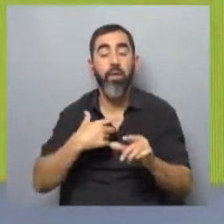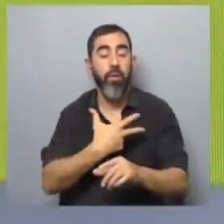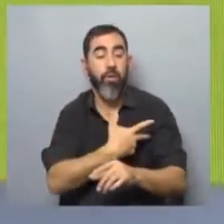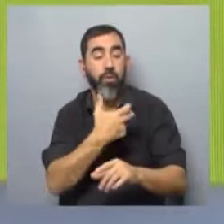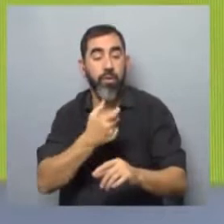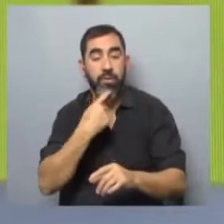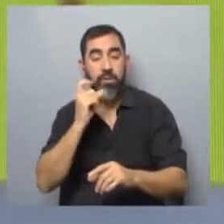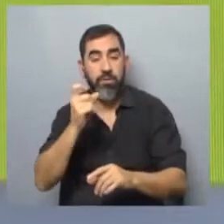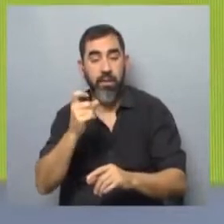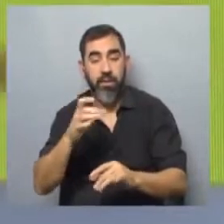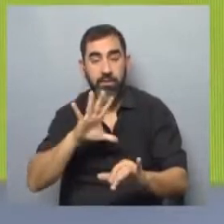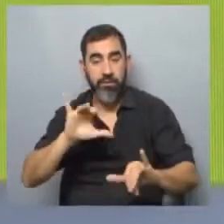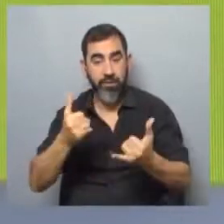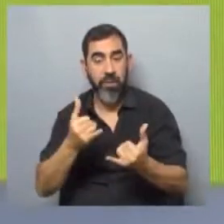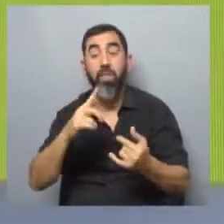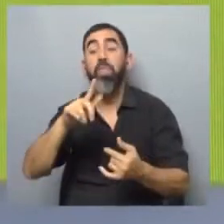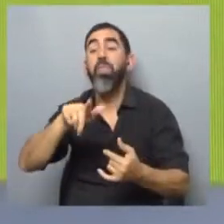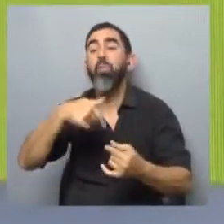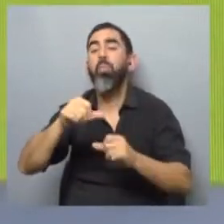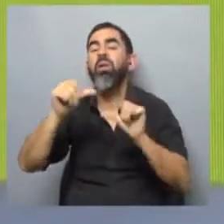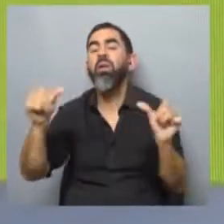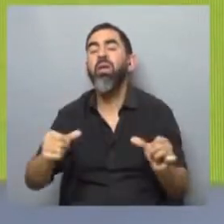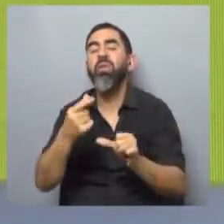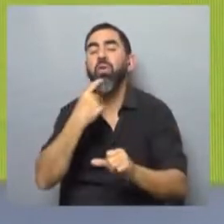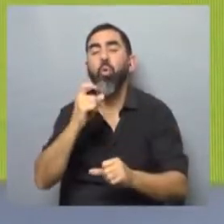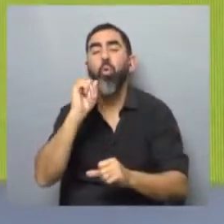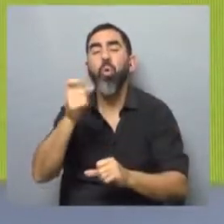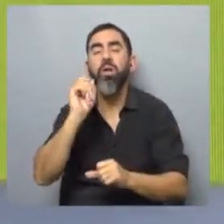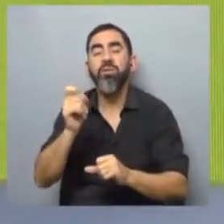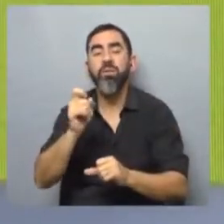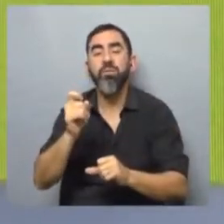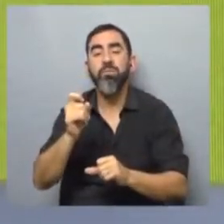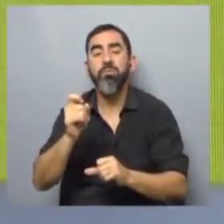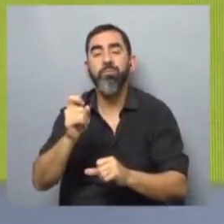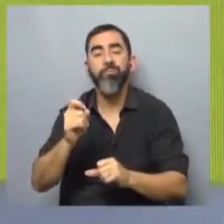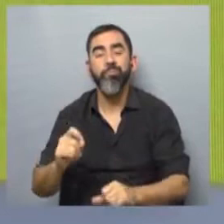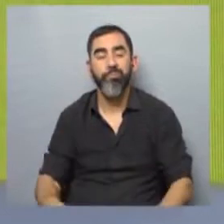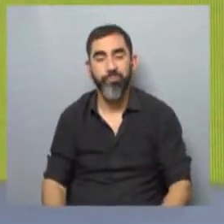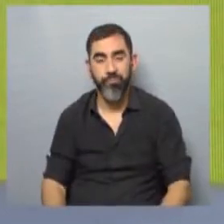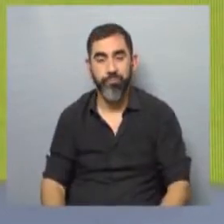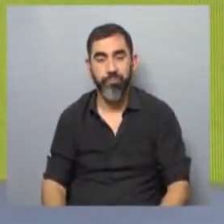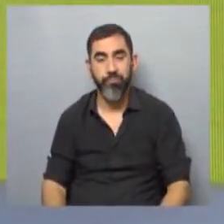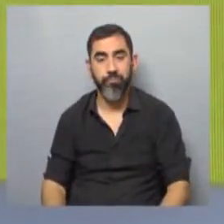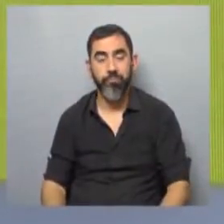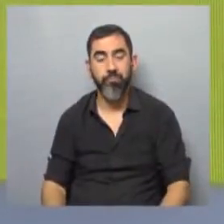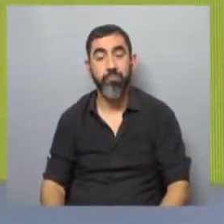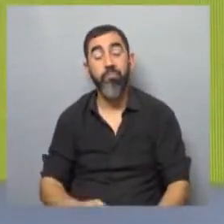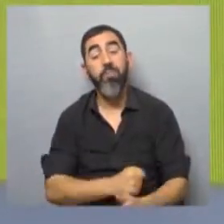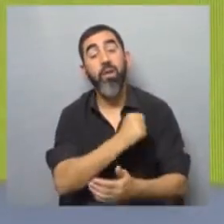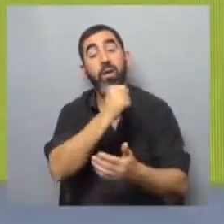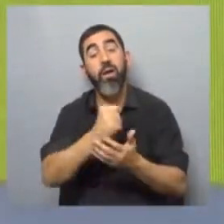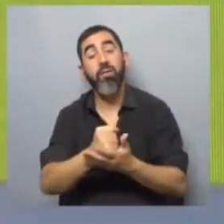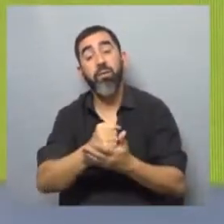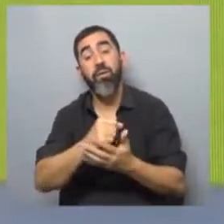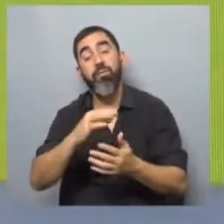donante ya es captado, claro, ya le sacan sangre y esa sangre recorre todo este circuito hasta